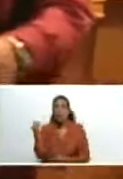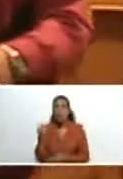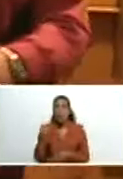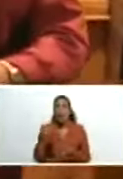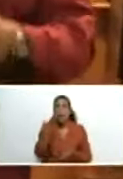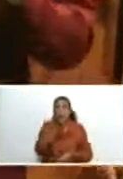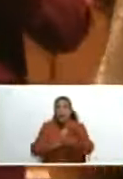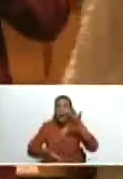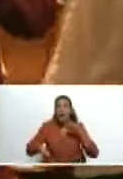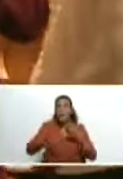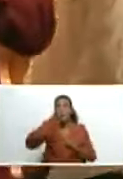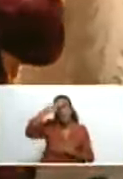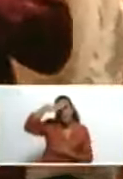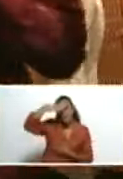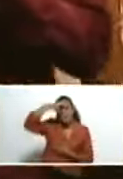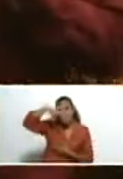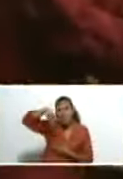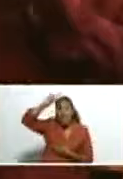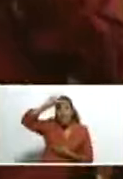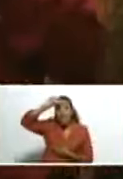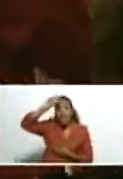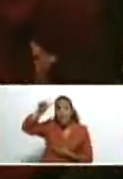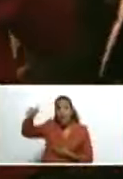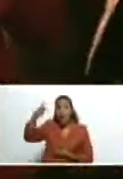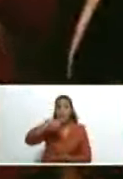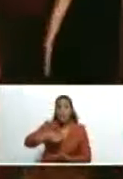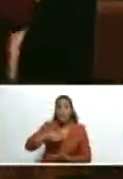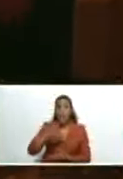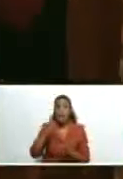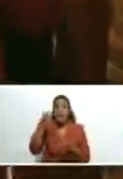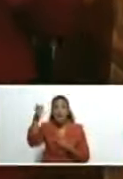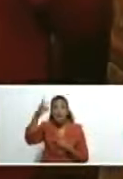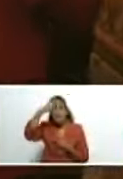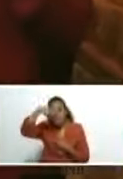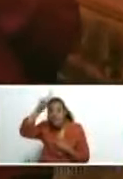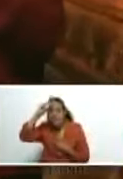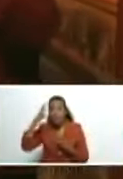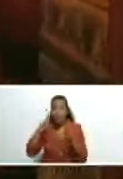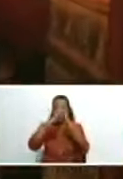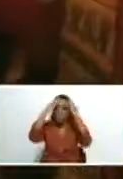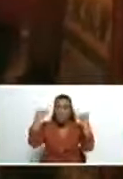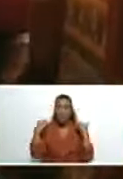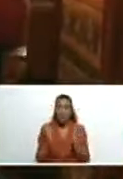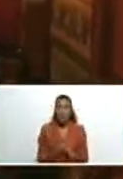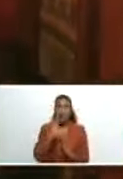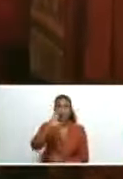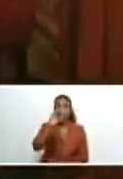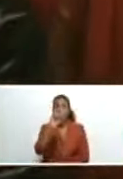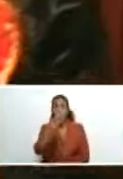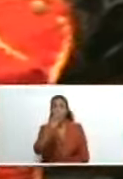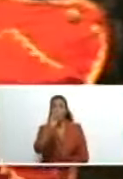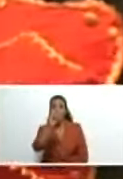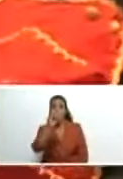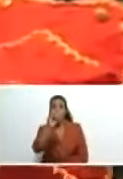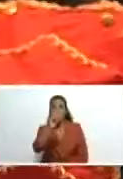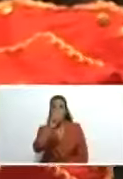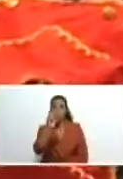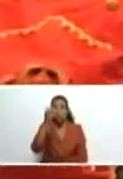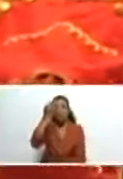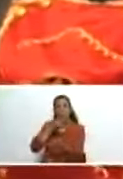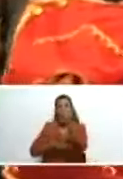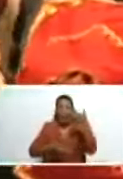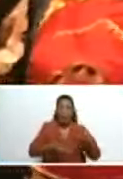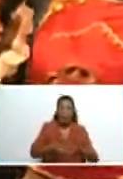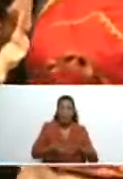México-Venezuela, y ellos allá tienen nuestra Virgen del Coromoto. Correcto. Bueno, aquí seguimos recorriendo